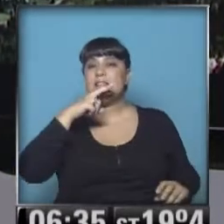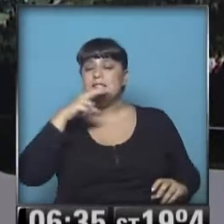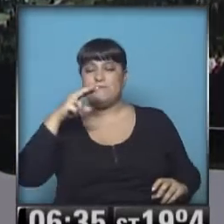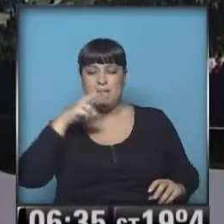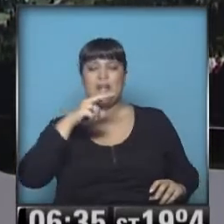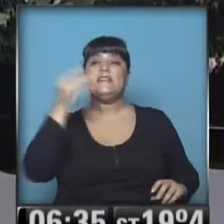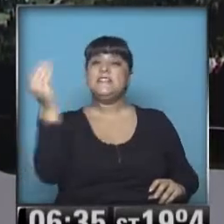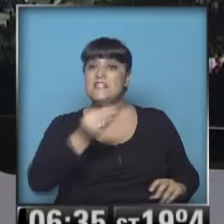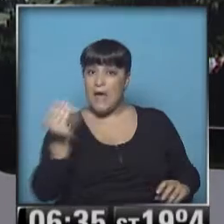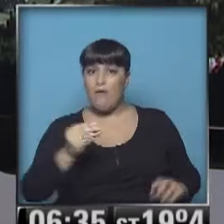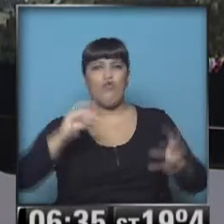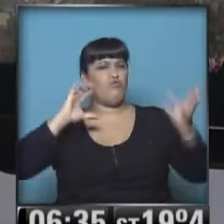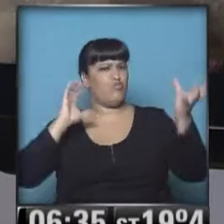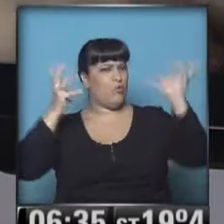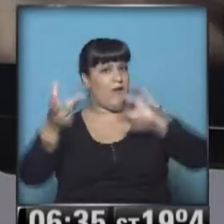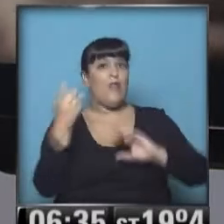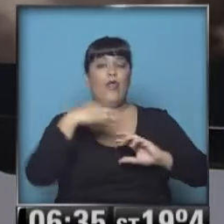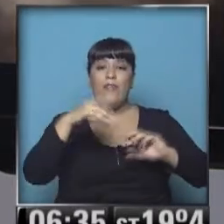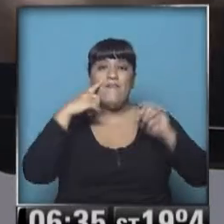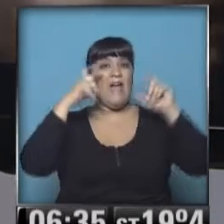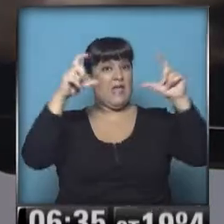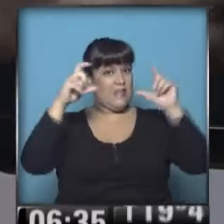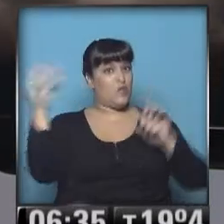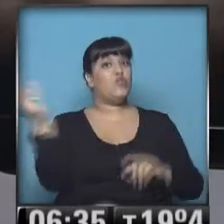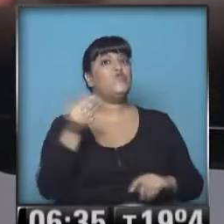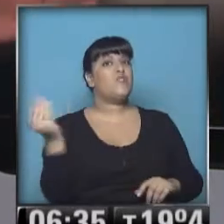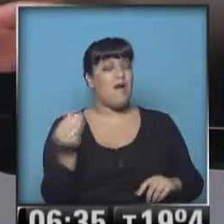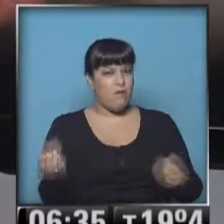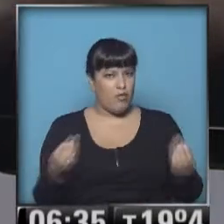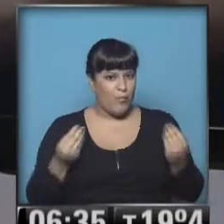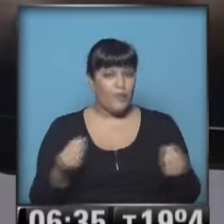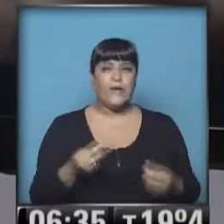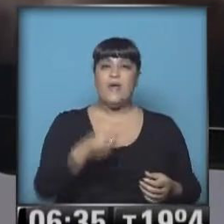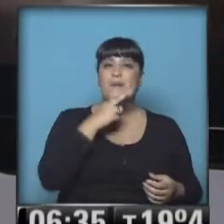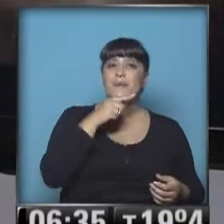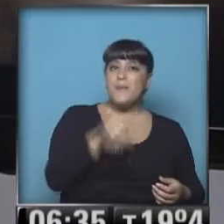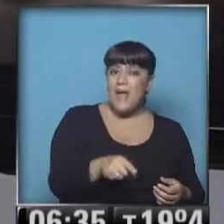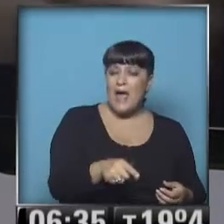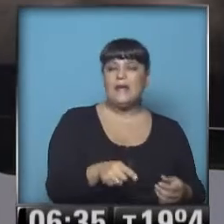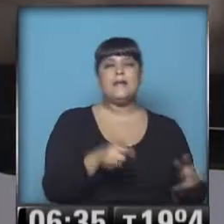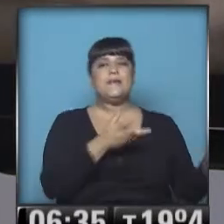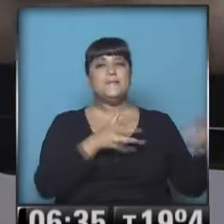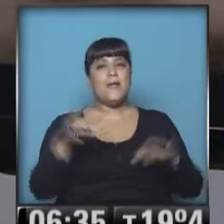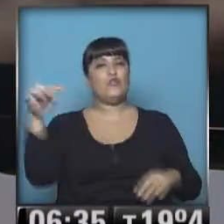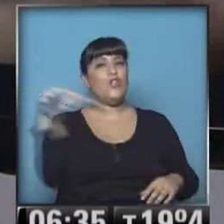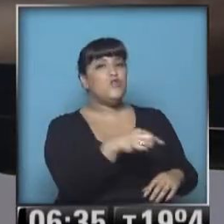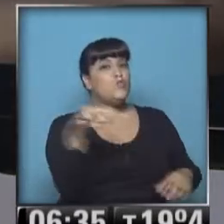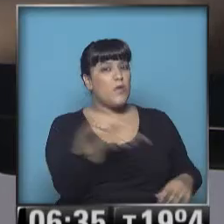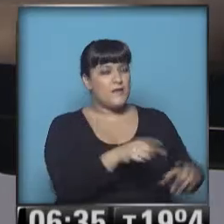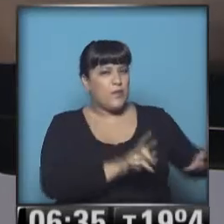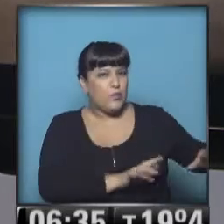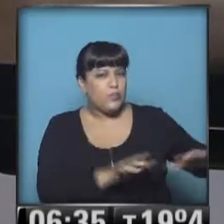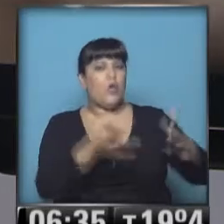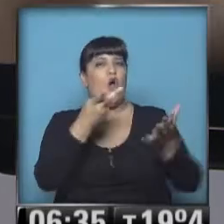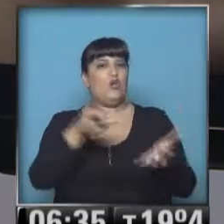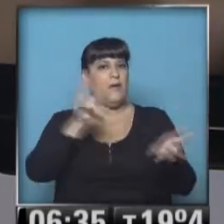bastante nubladón. Vamos a tener que estar atentos para el sábado porque ya el viernes vamos a tener viento del sudeste otra